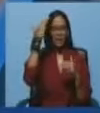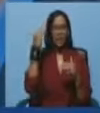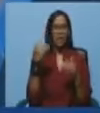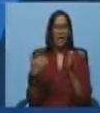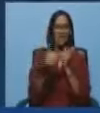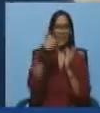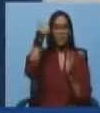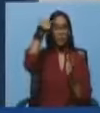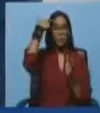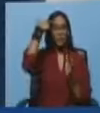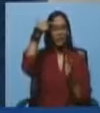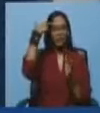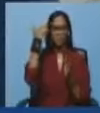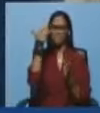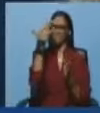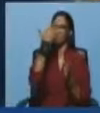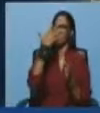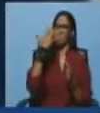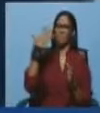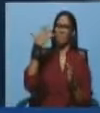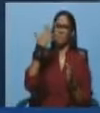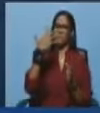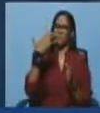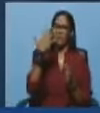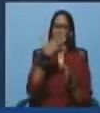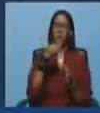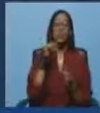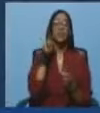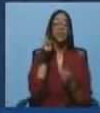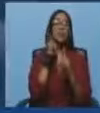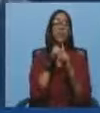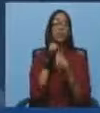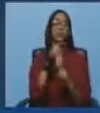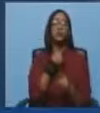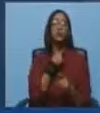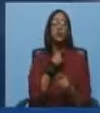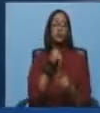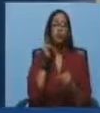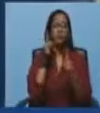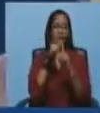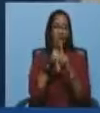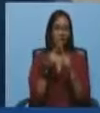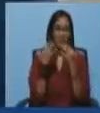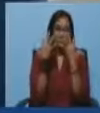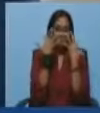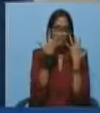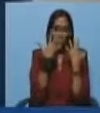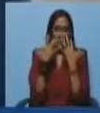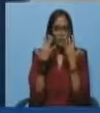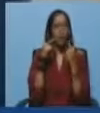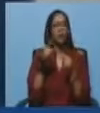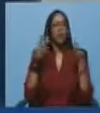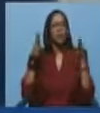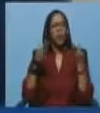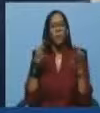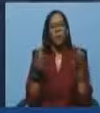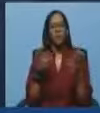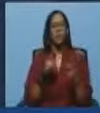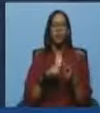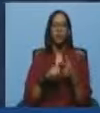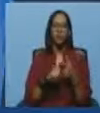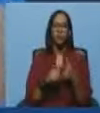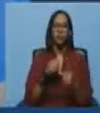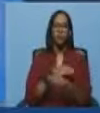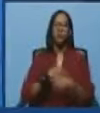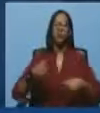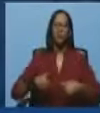mente, donde tratan de convencerte desde tus gustos, desde tus convicciones, desde lo que tú te formaste, ¿no? Entonces te los